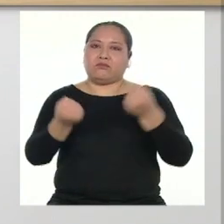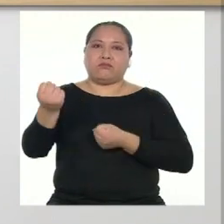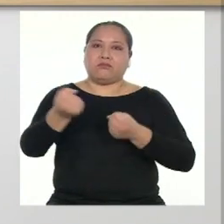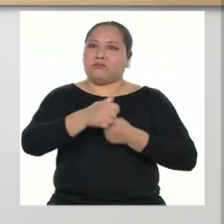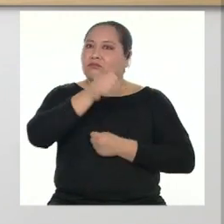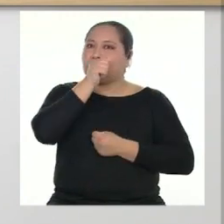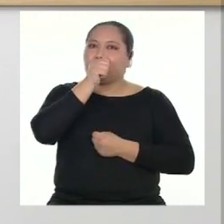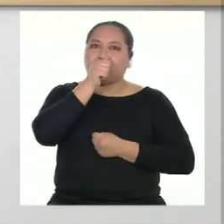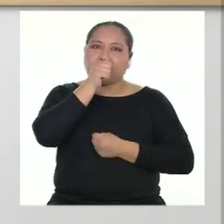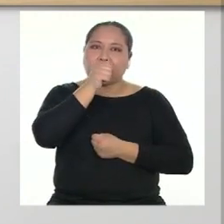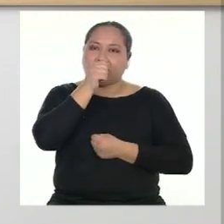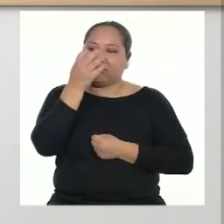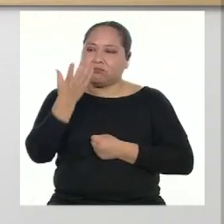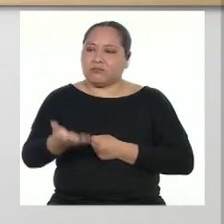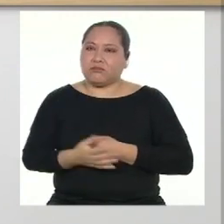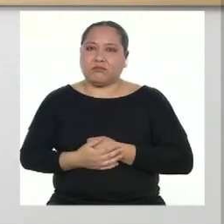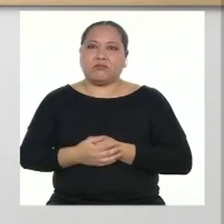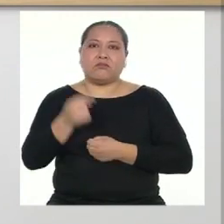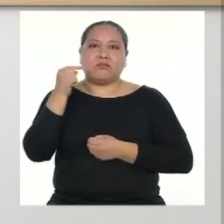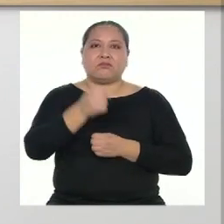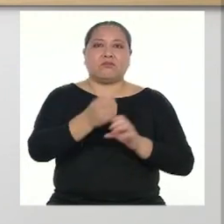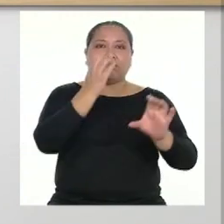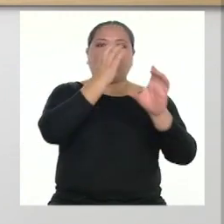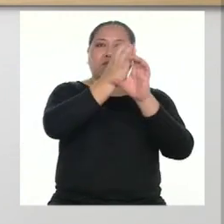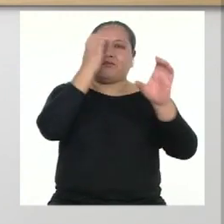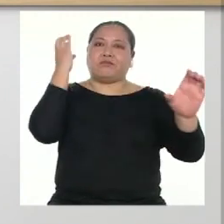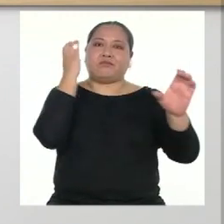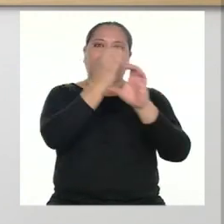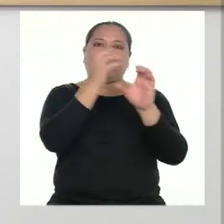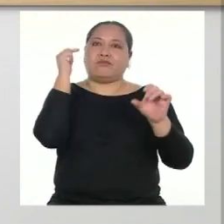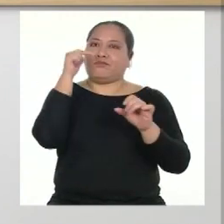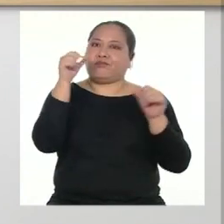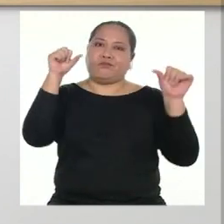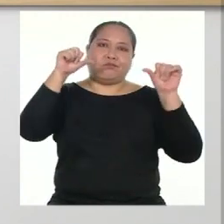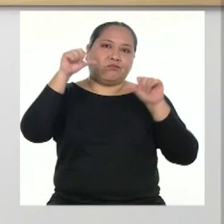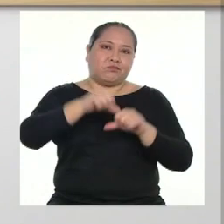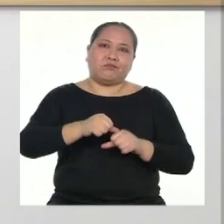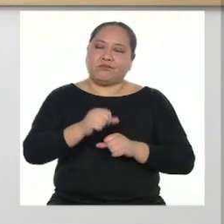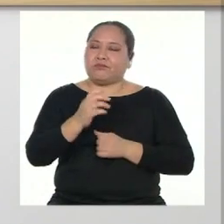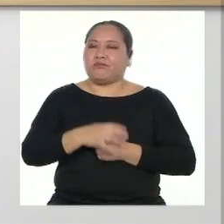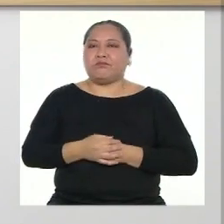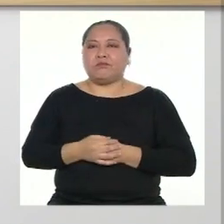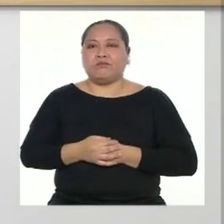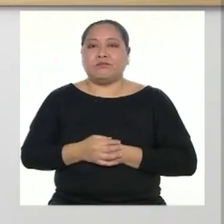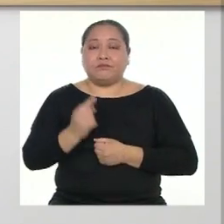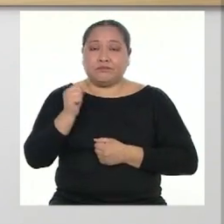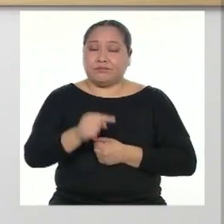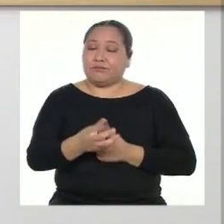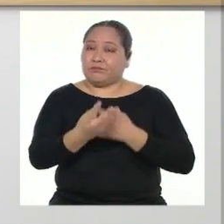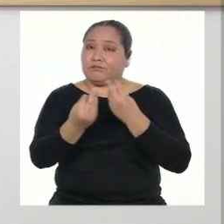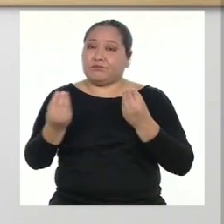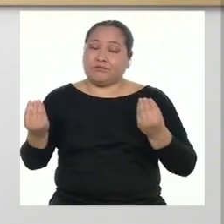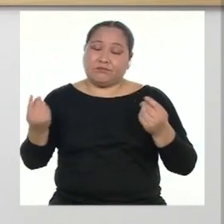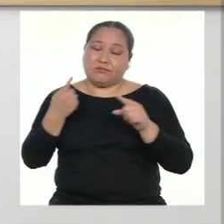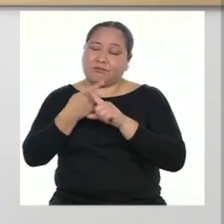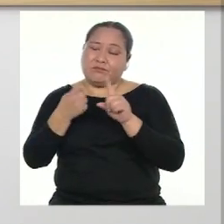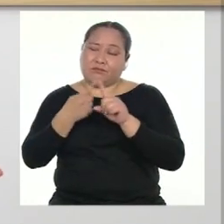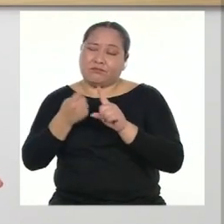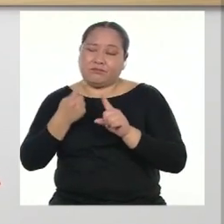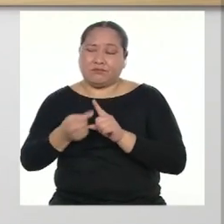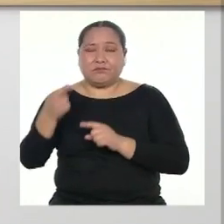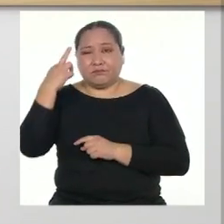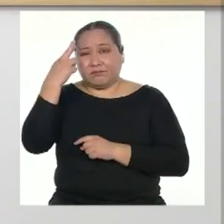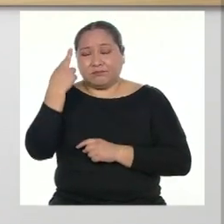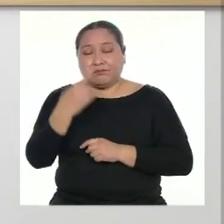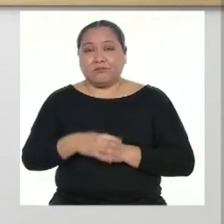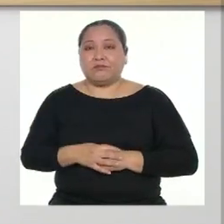privados en respuesta a que el transporte público aún está muy desorganizado y muchas cosas más.